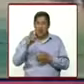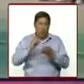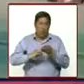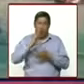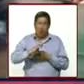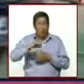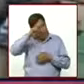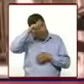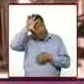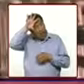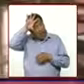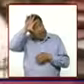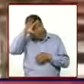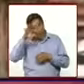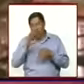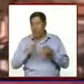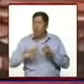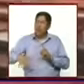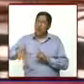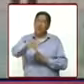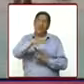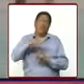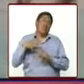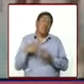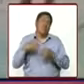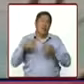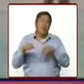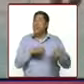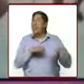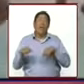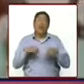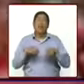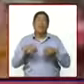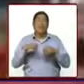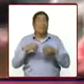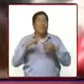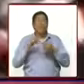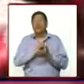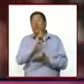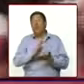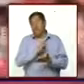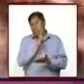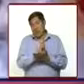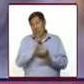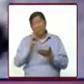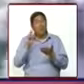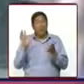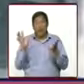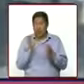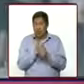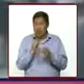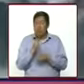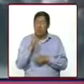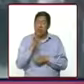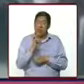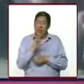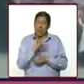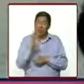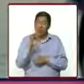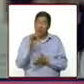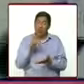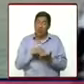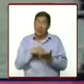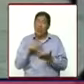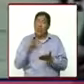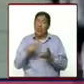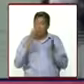octubre, Tarija se convierte en el escenario de la entrada nacional universitaria, un evento que reunirá entre 7 y 8 mil